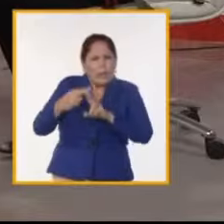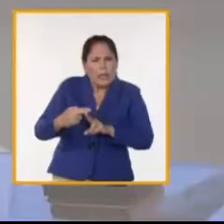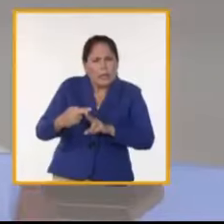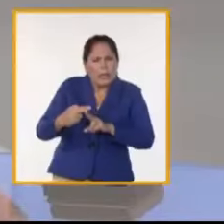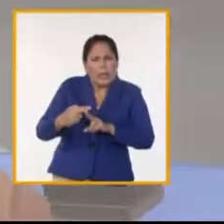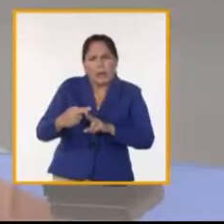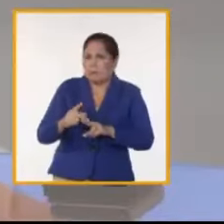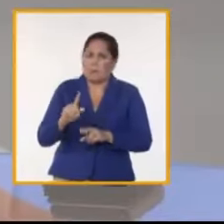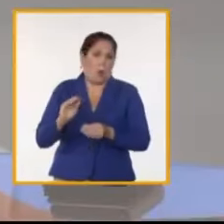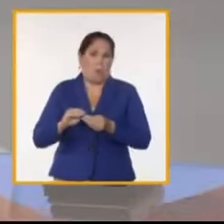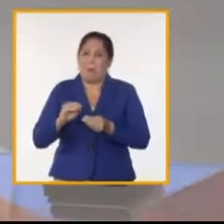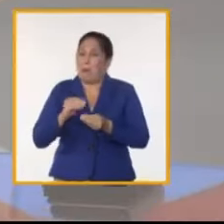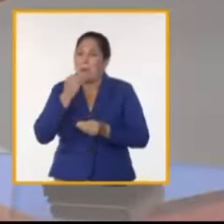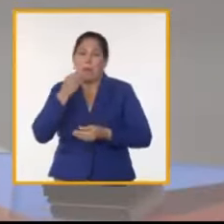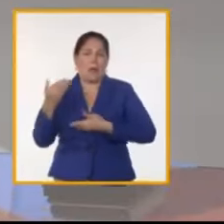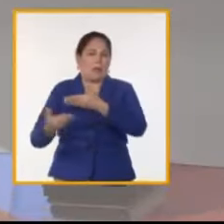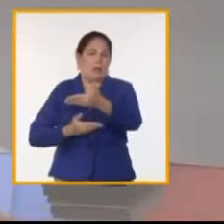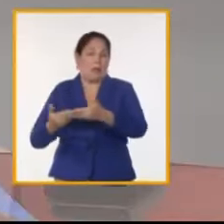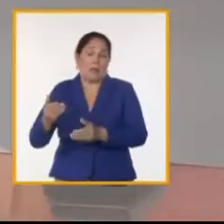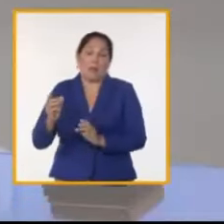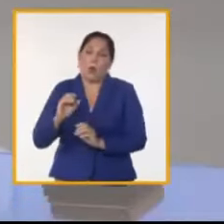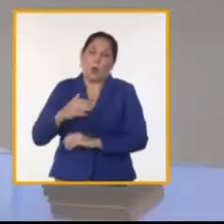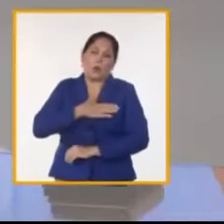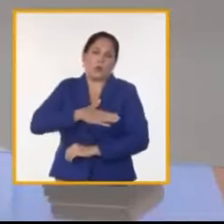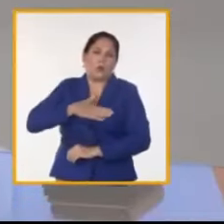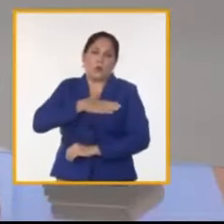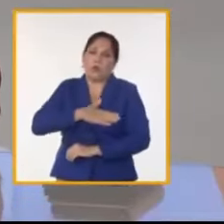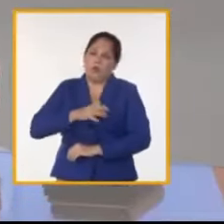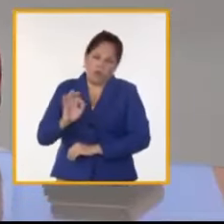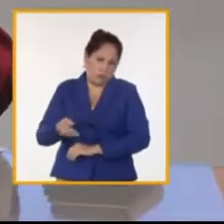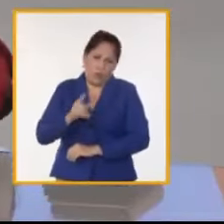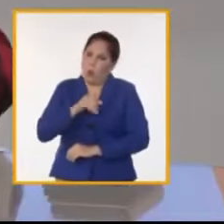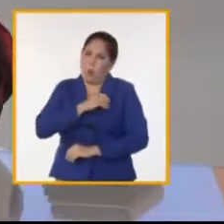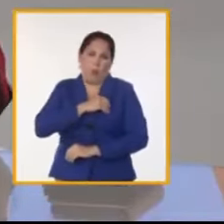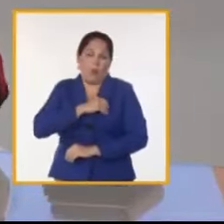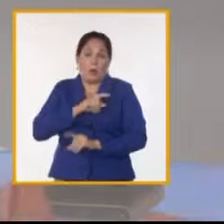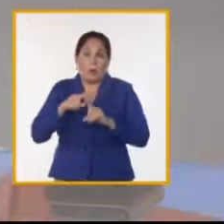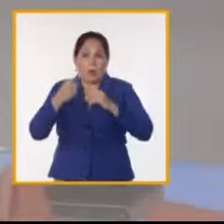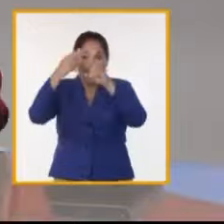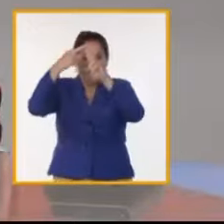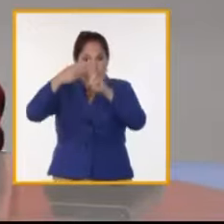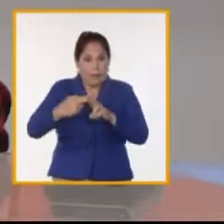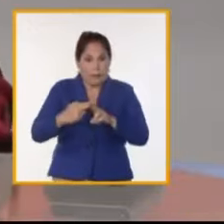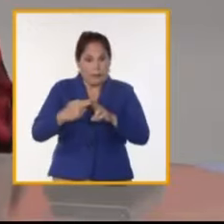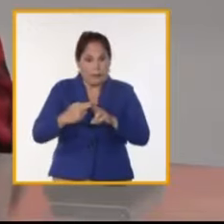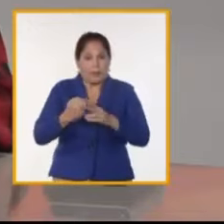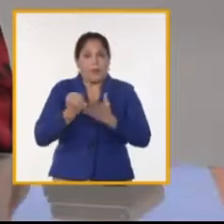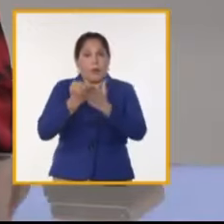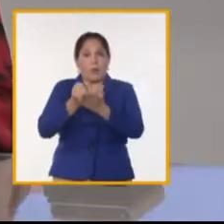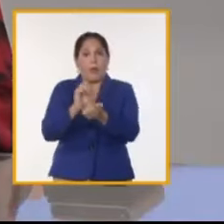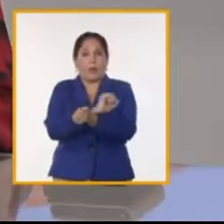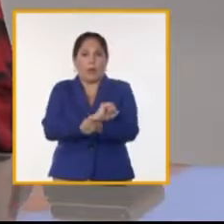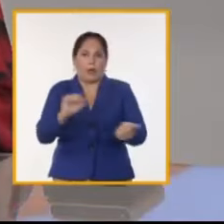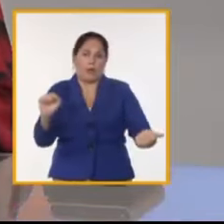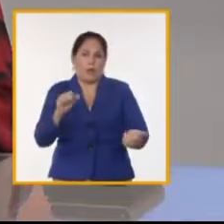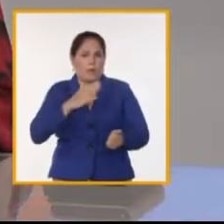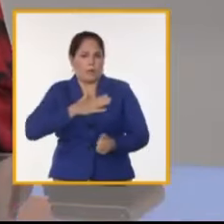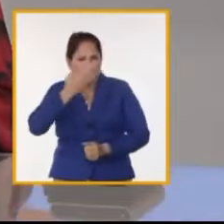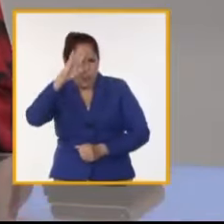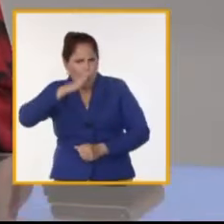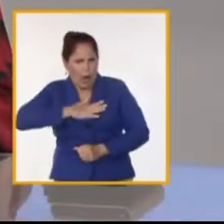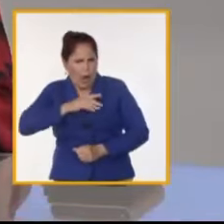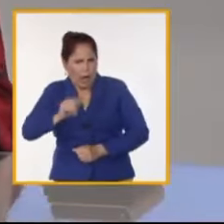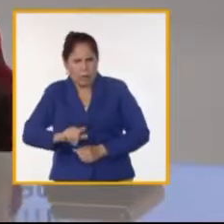de Cuba y no no te lo permiten precisamente porque Cuba está en la lista de patrocinadores de